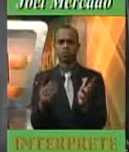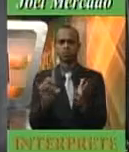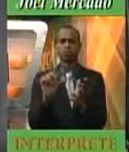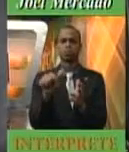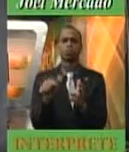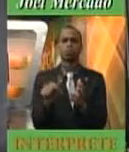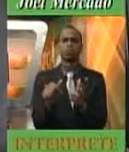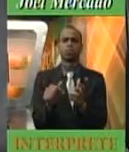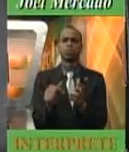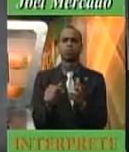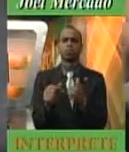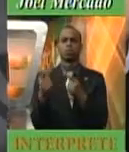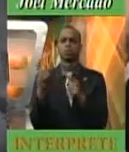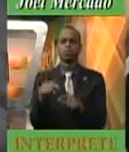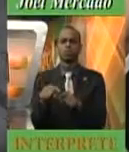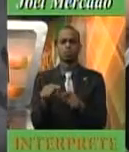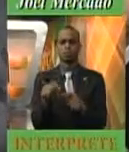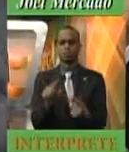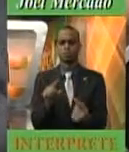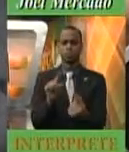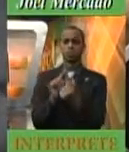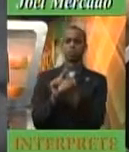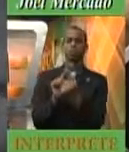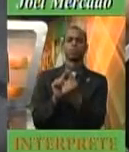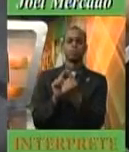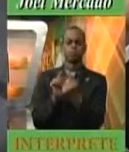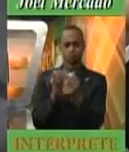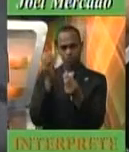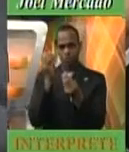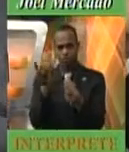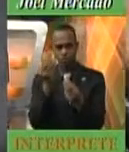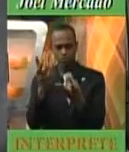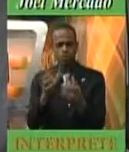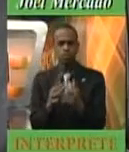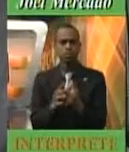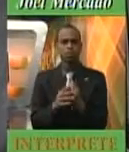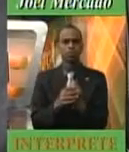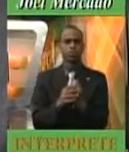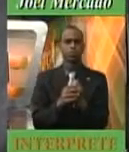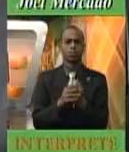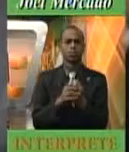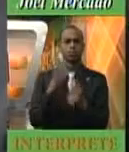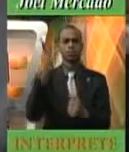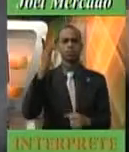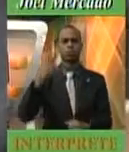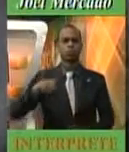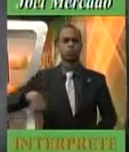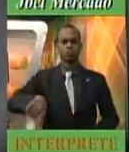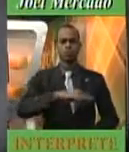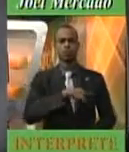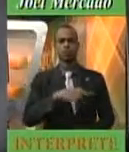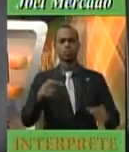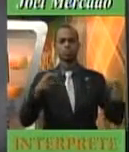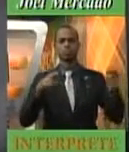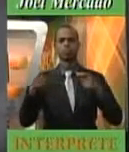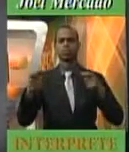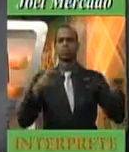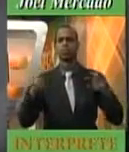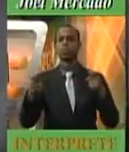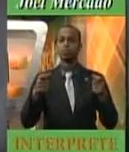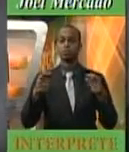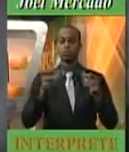el caso que nos llega, le damos el frente. Eso es lo que hacemos, porque somos rectoría, pero decimos, pero estamos en esta